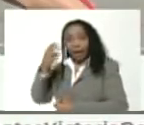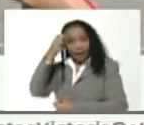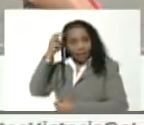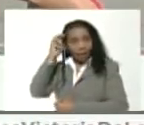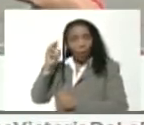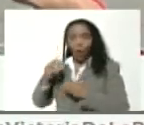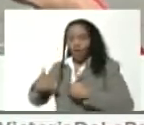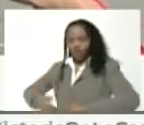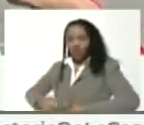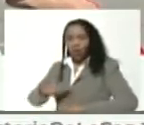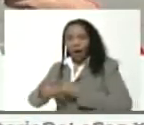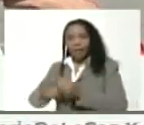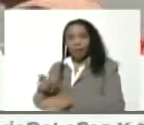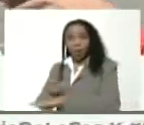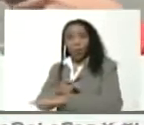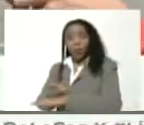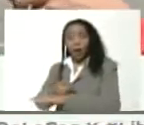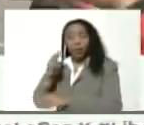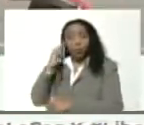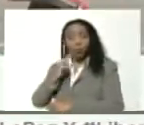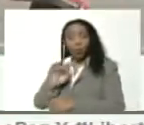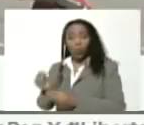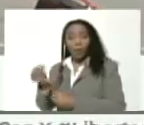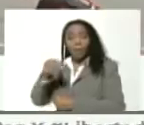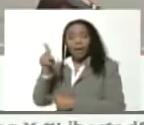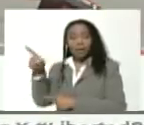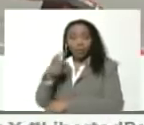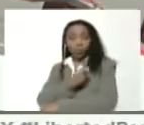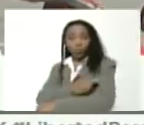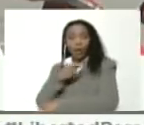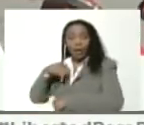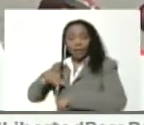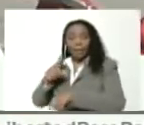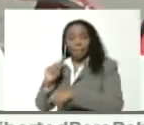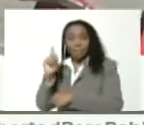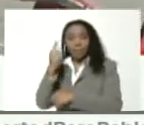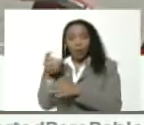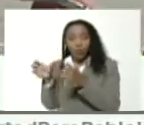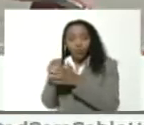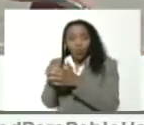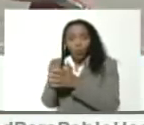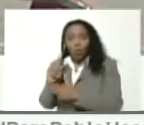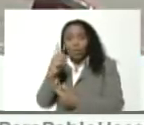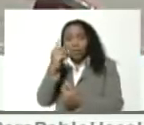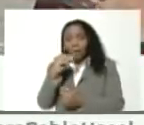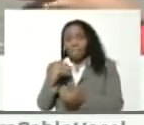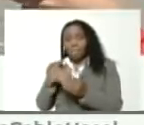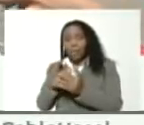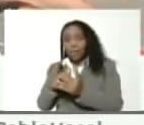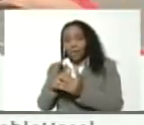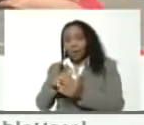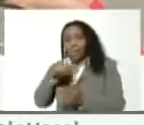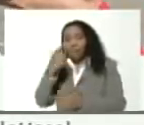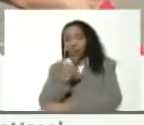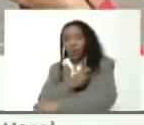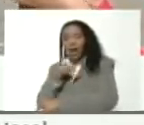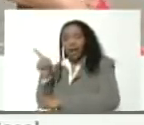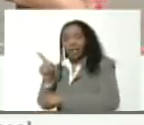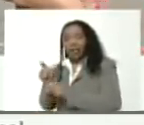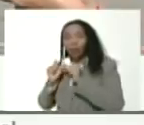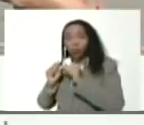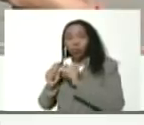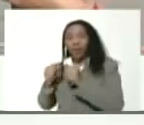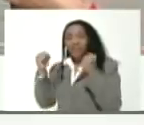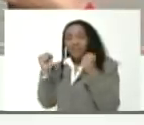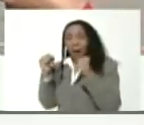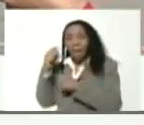esfuerzos que hace el gobierno bolivariano, porque además la vacuna que estamos colocando en este primer lote, que son 100.000 vacunas, son vacunas que se tienen que mantener refrigeradas